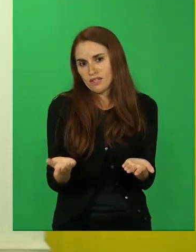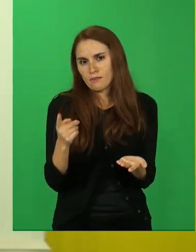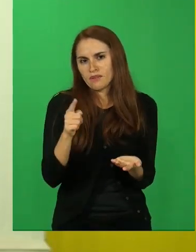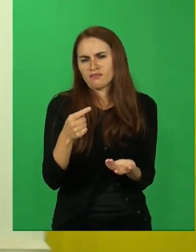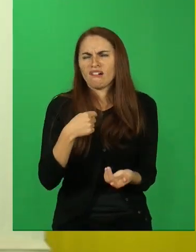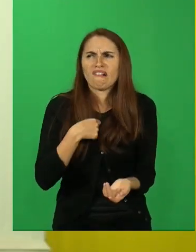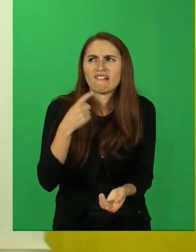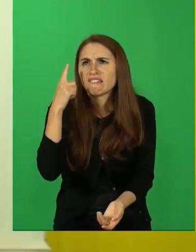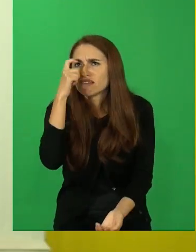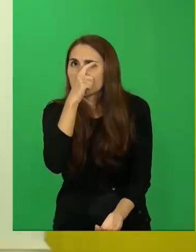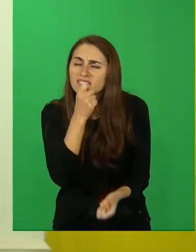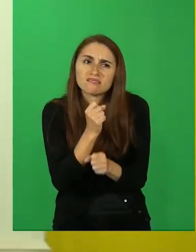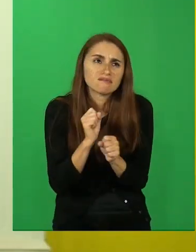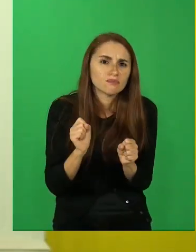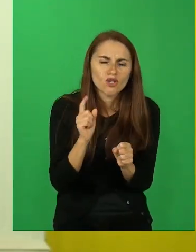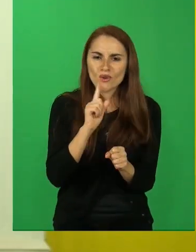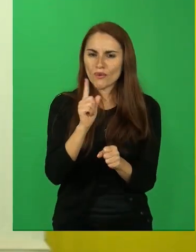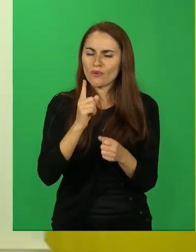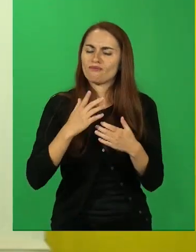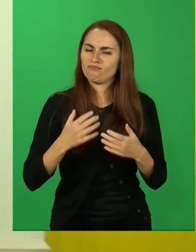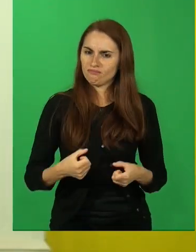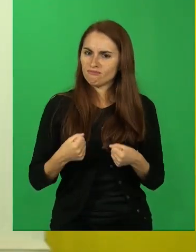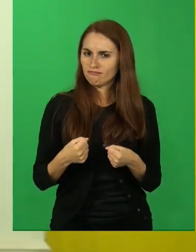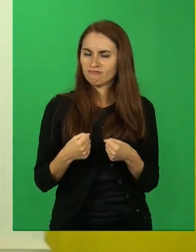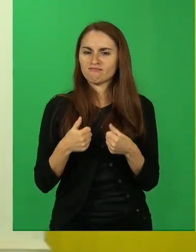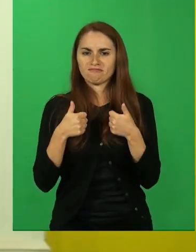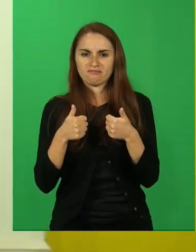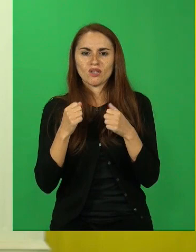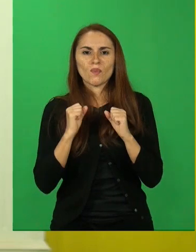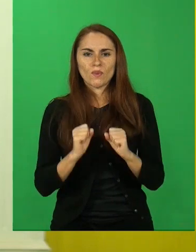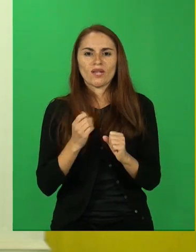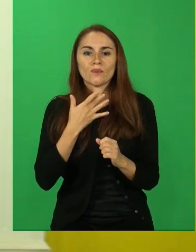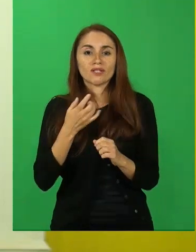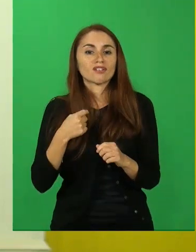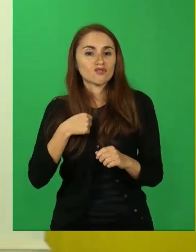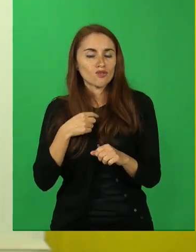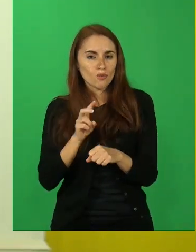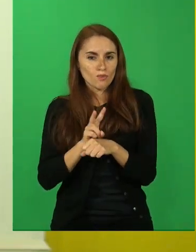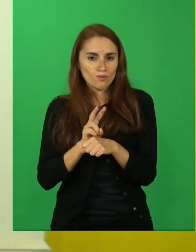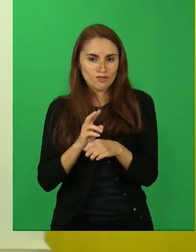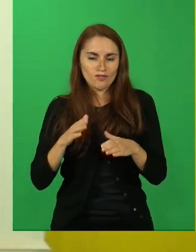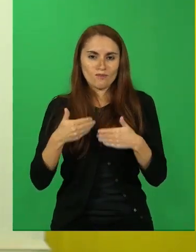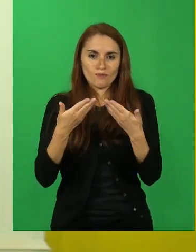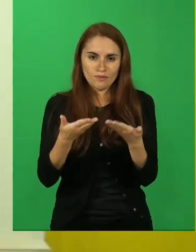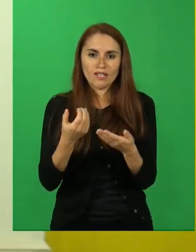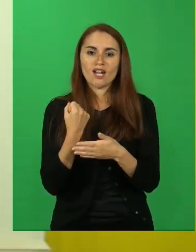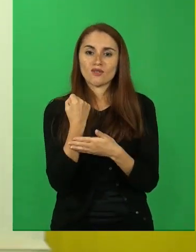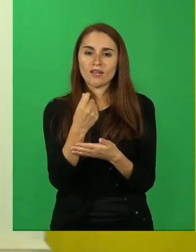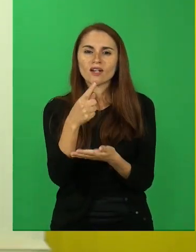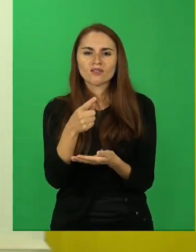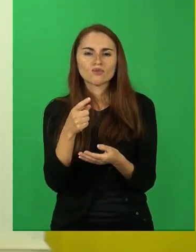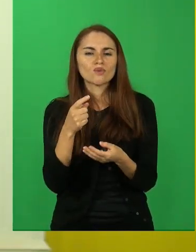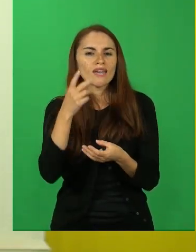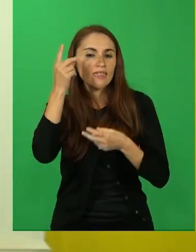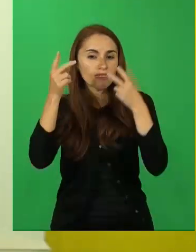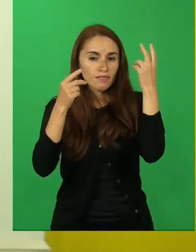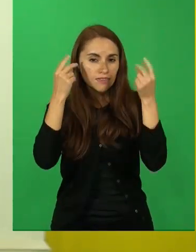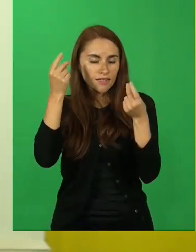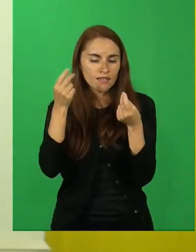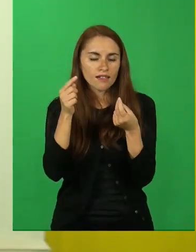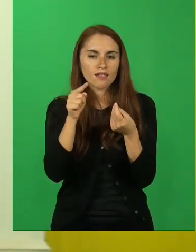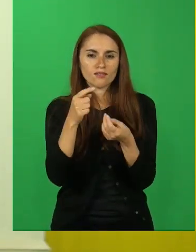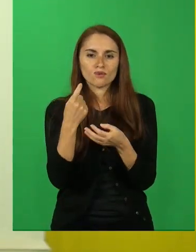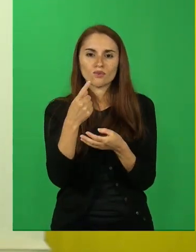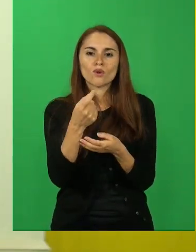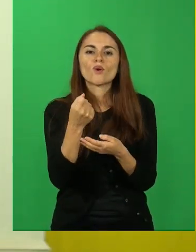pienses que, ¡ay, qué difícil, profesora! No. Porque aquí yo te voy a entregar algunos tips para que reconozcas cuáles son los problemas